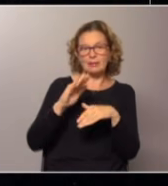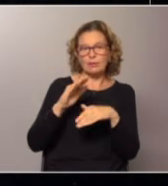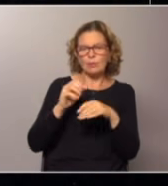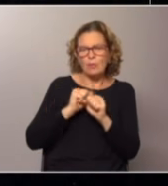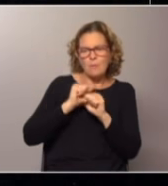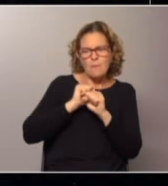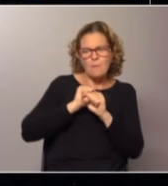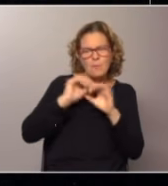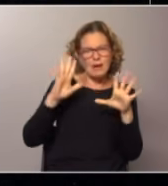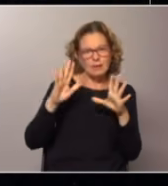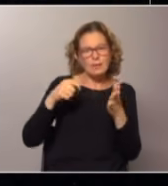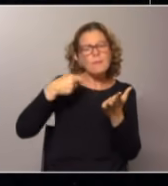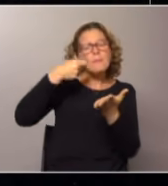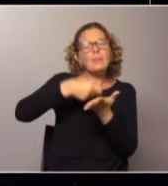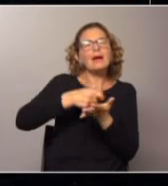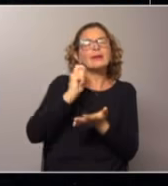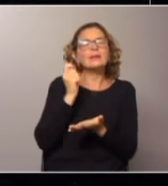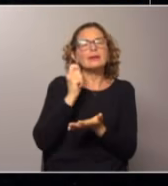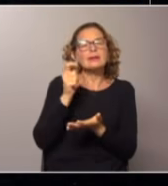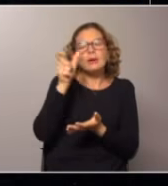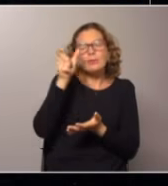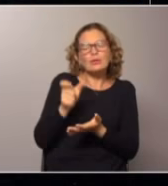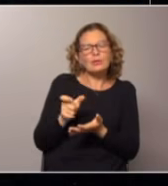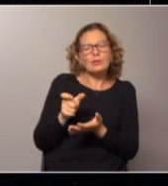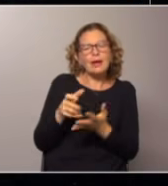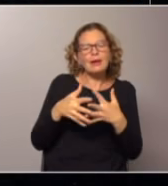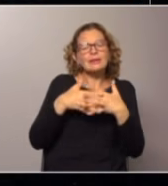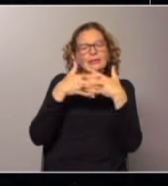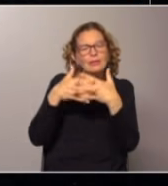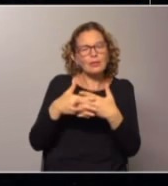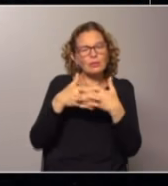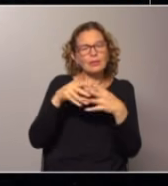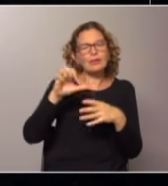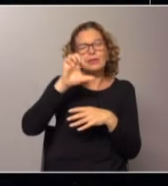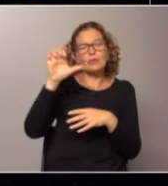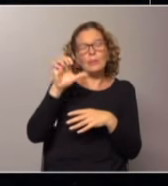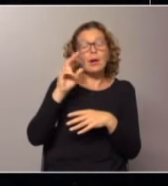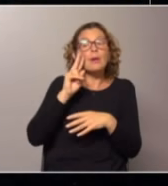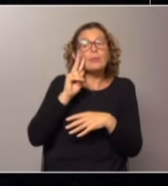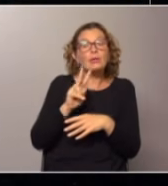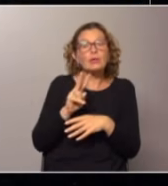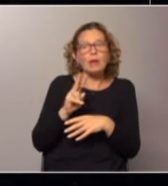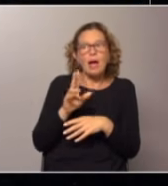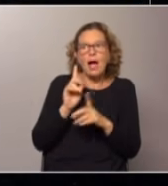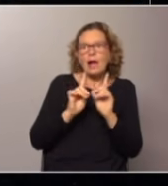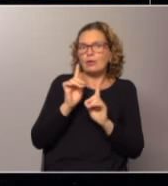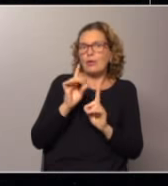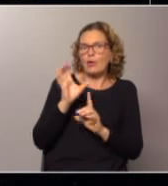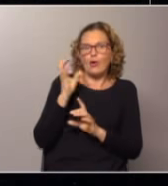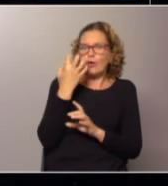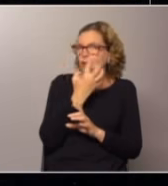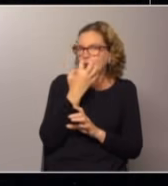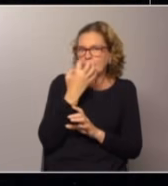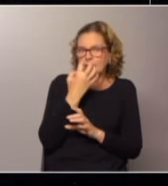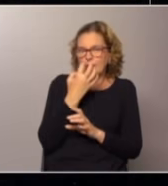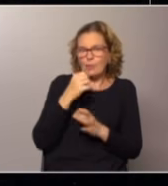explota la paga la gente en europa y en eeuu la gente vio un espectáculo penoso que era como se